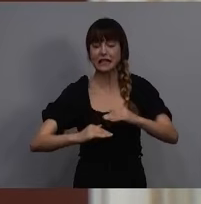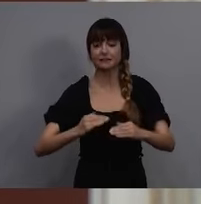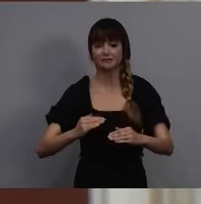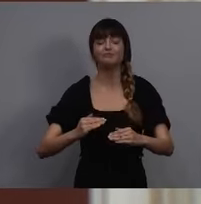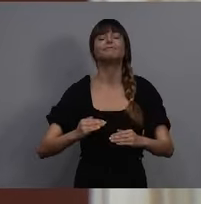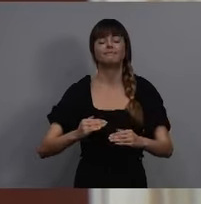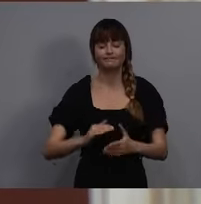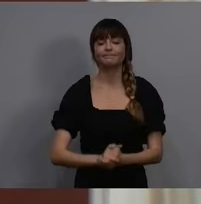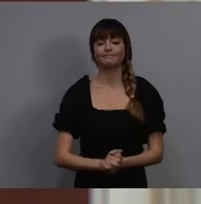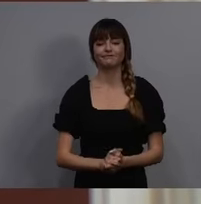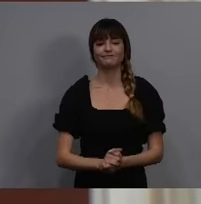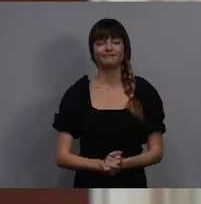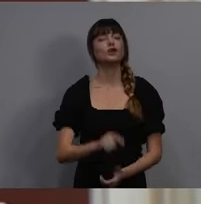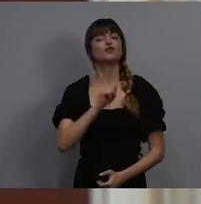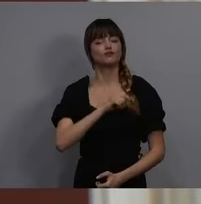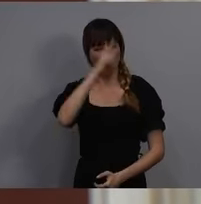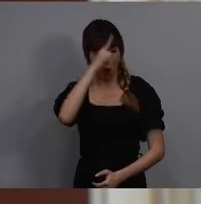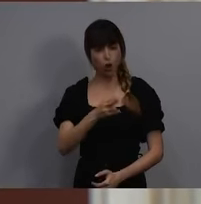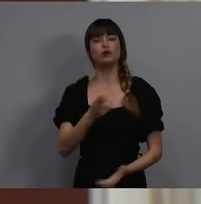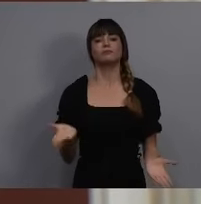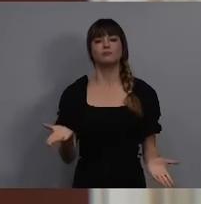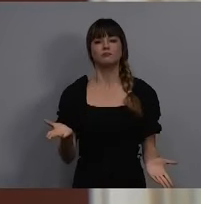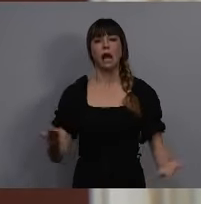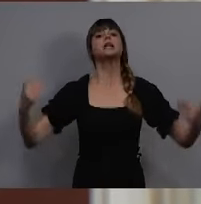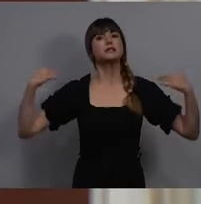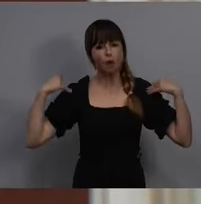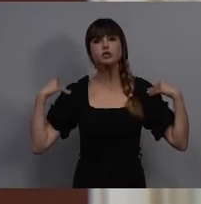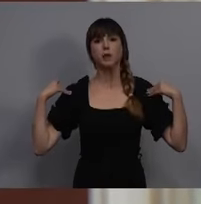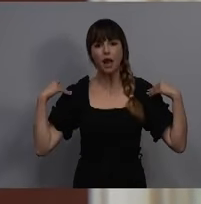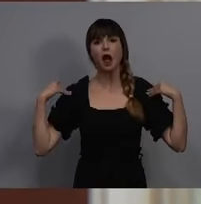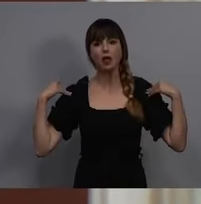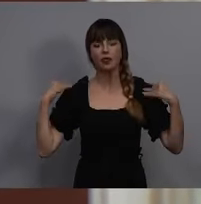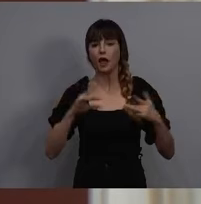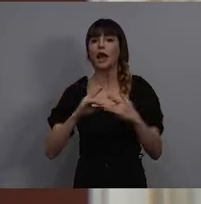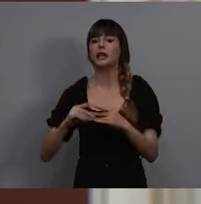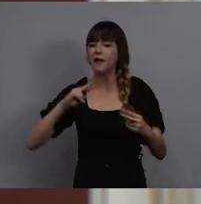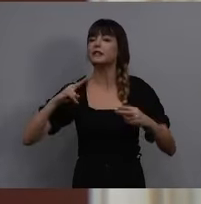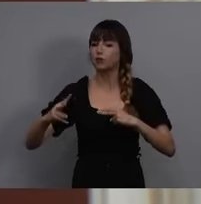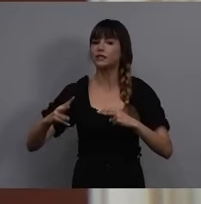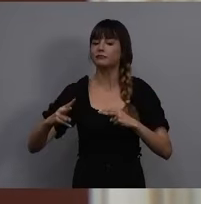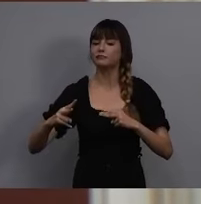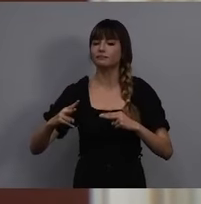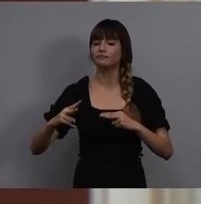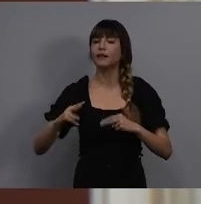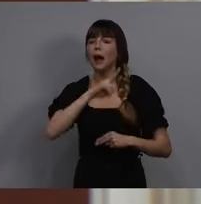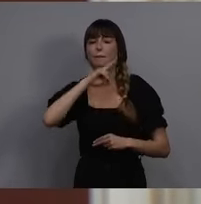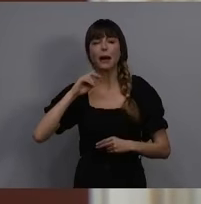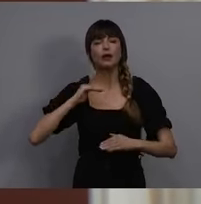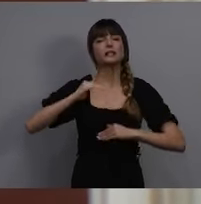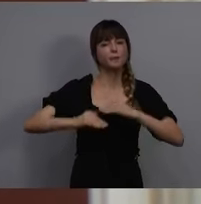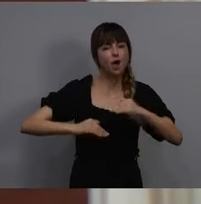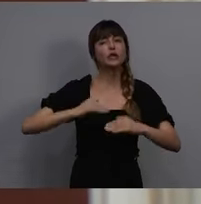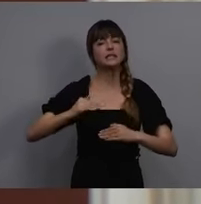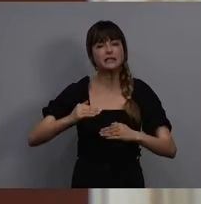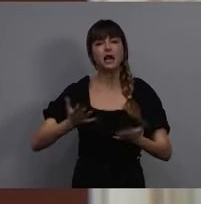inmenso honor eh También la responsabilidad de liderar esa respuesta desde los valores progresistas que comparten sus